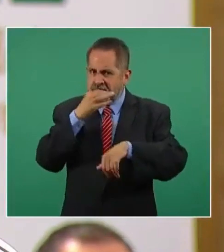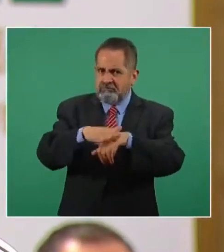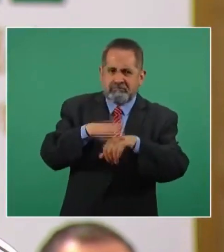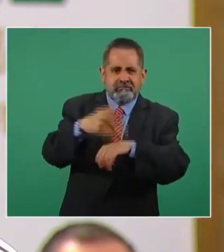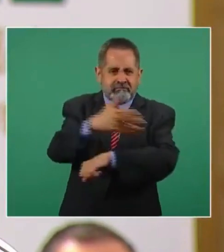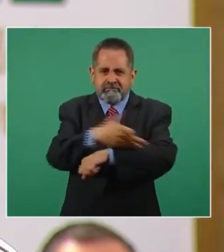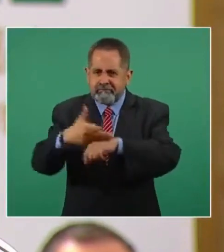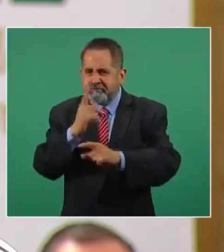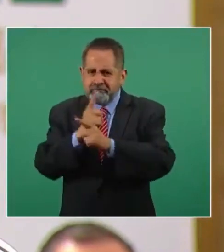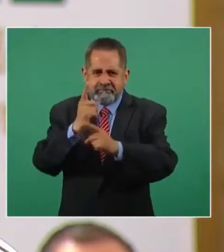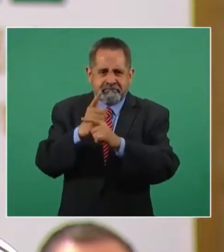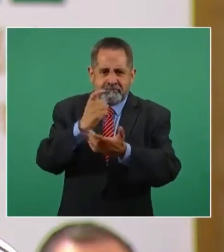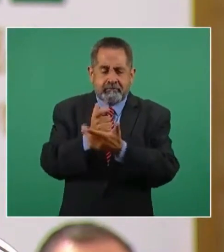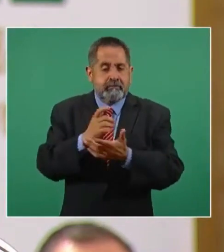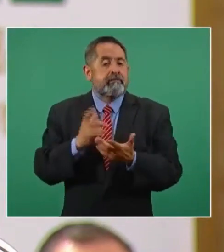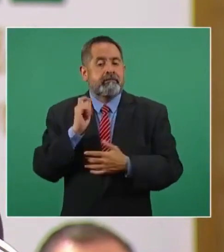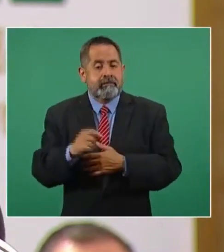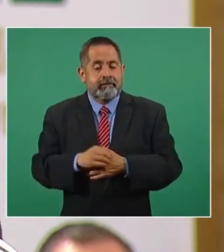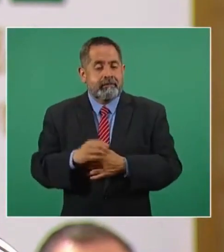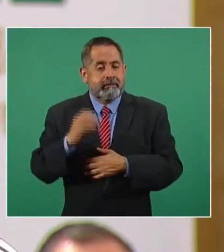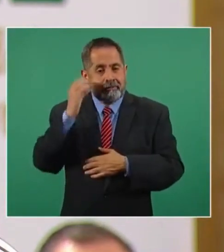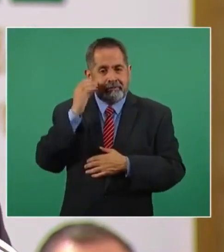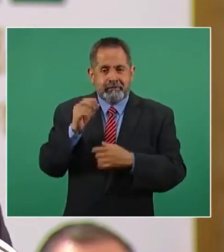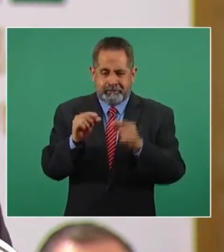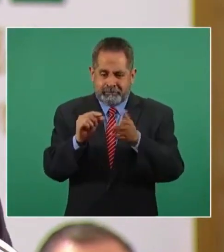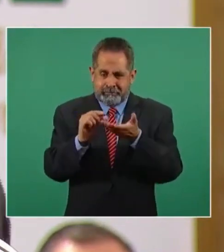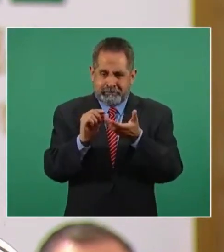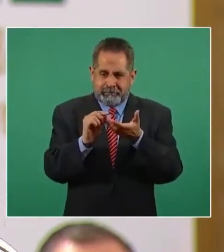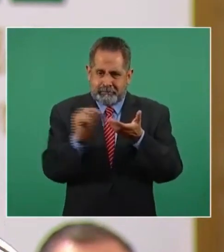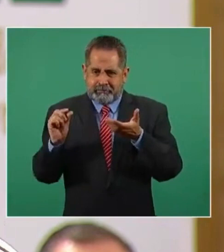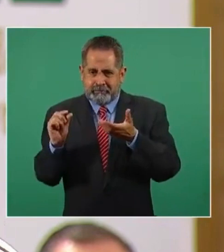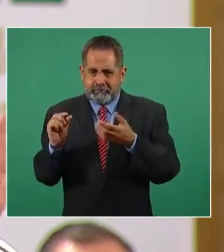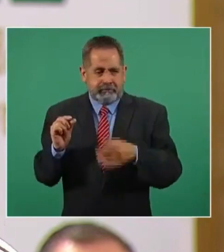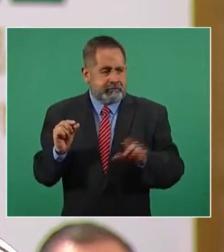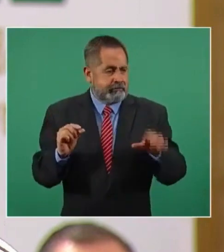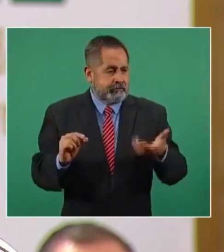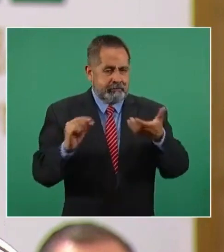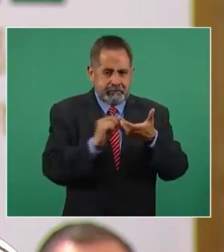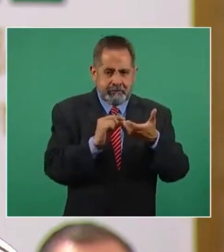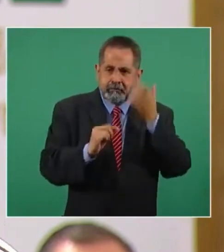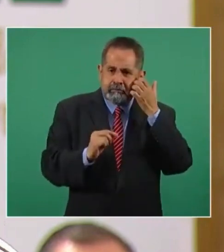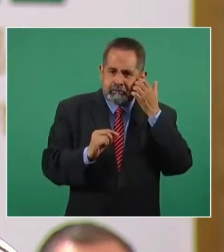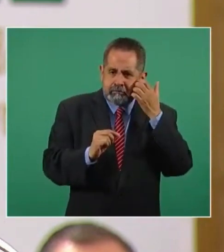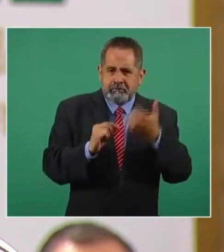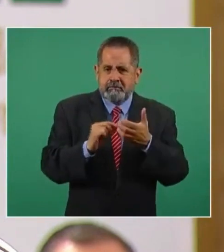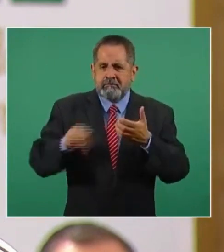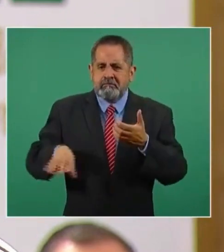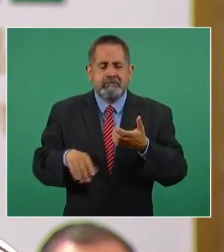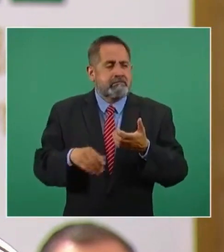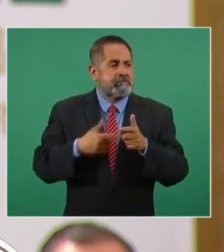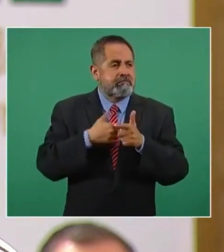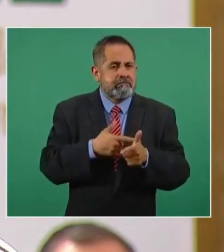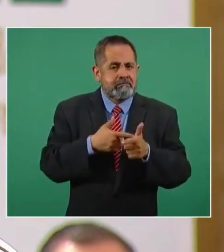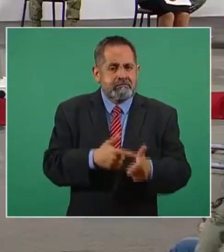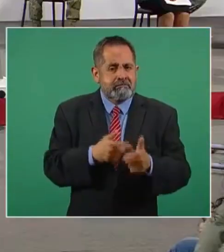las víctimas. Prácticamente utilizan la SIM card, la rompen, la tiran y siguen hablando